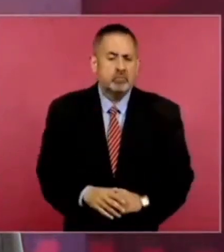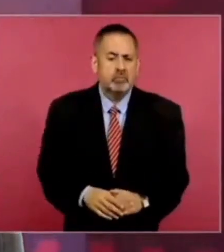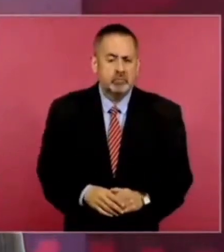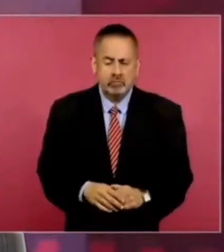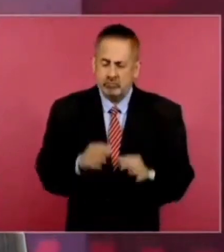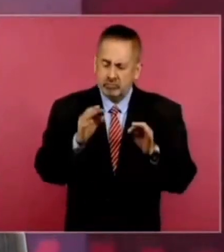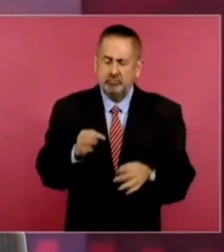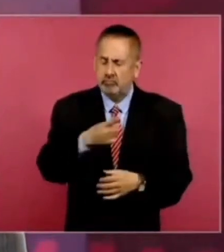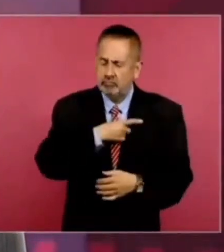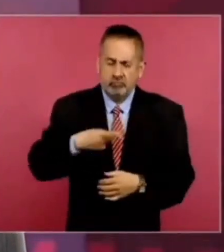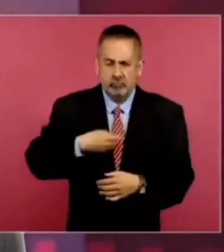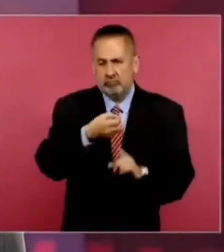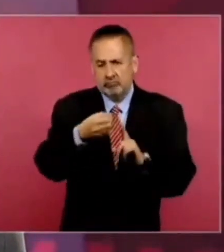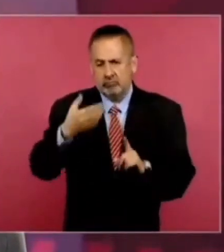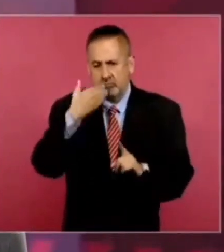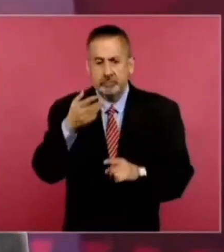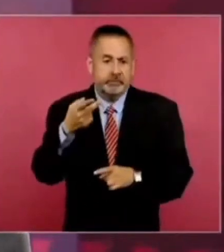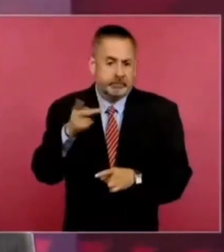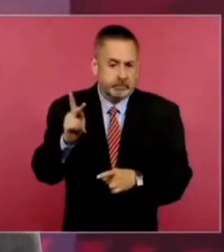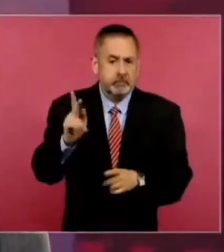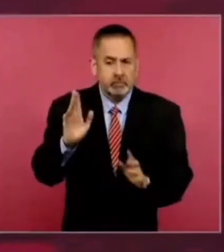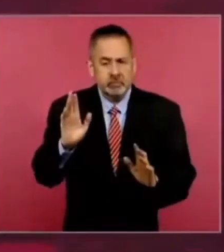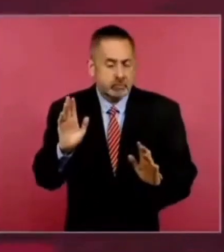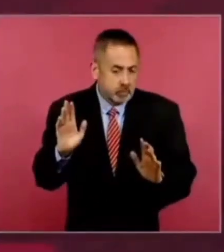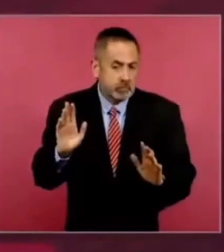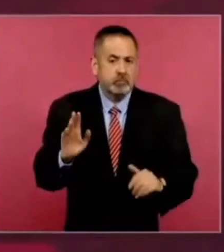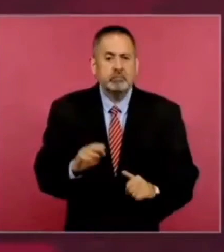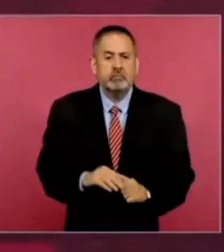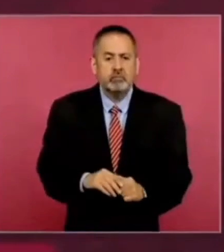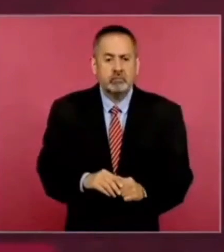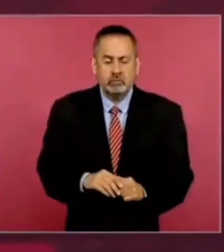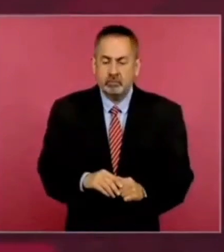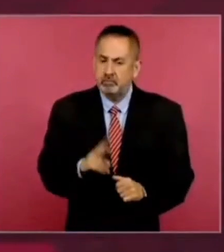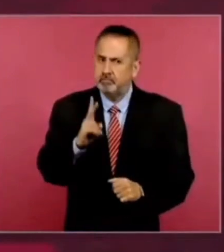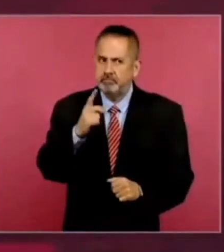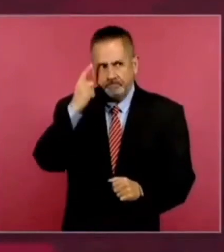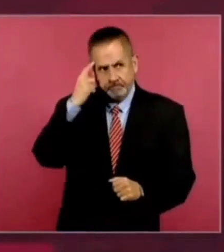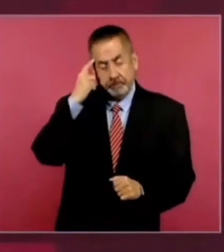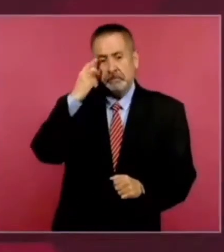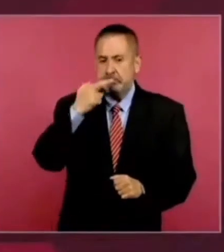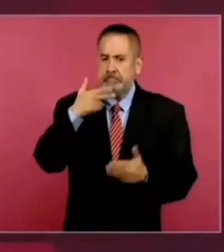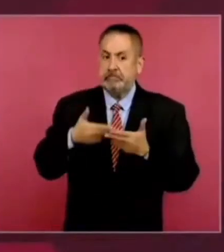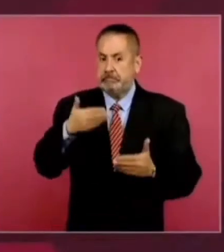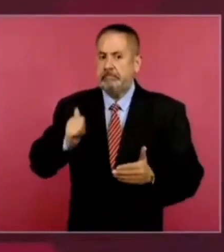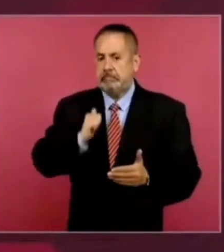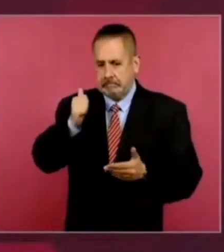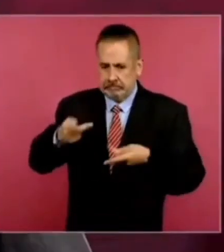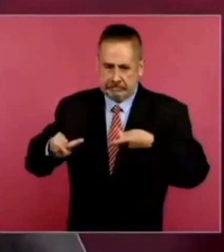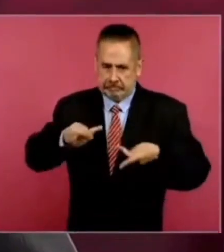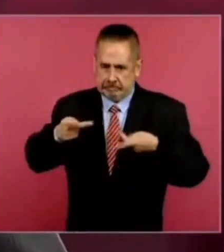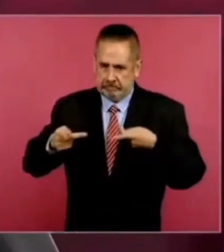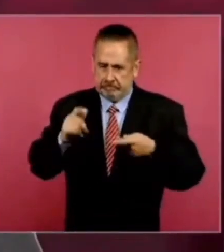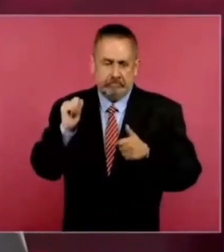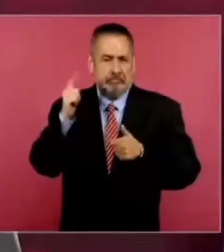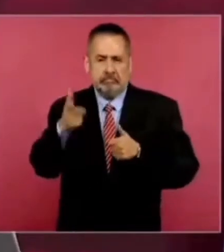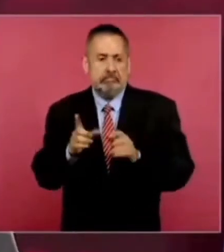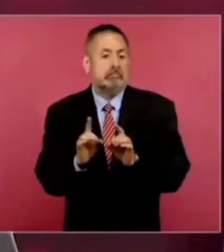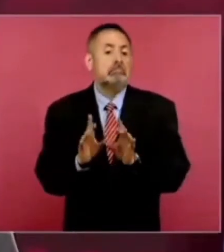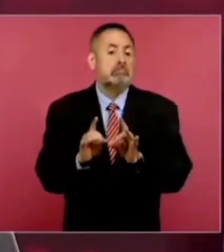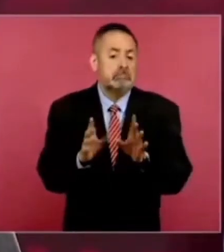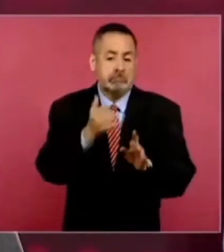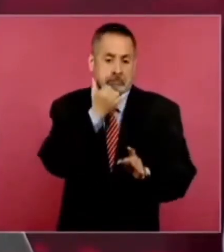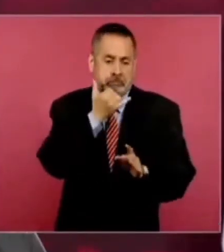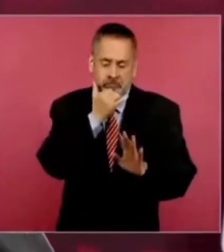como debe de ser. Sin embargo, vale más prevenir.